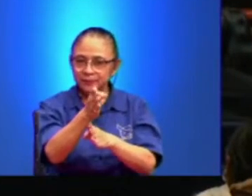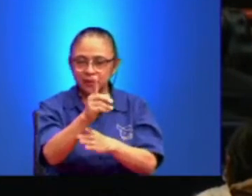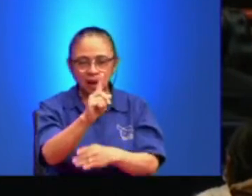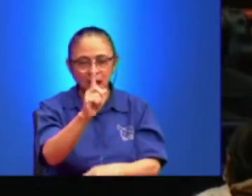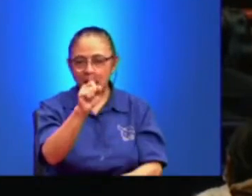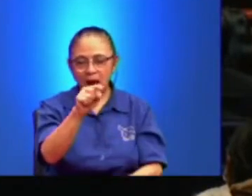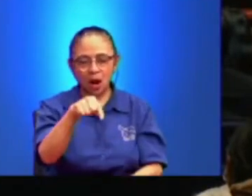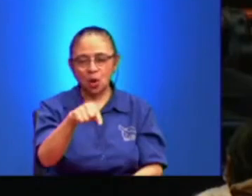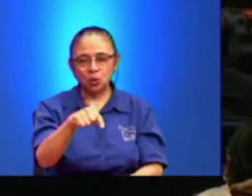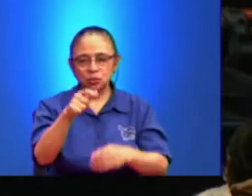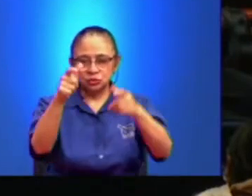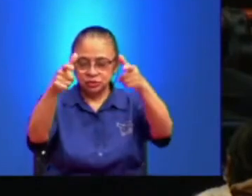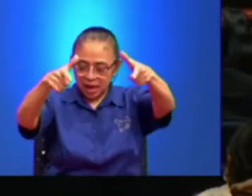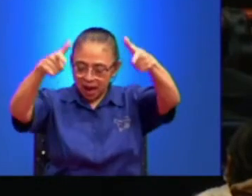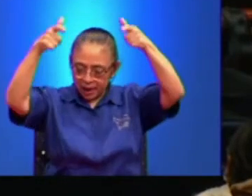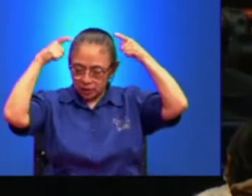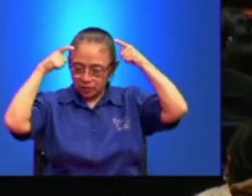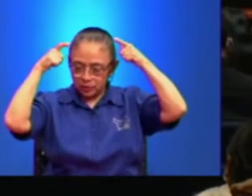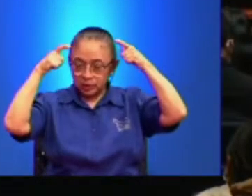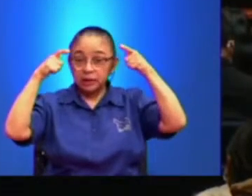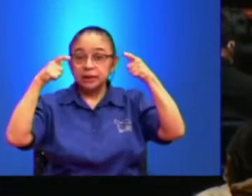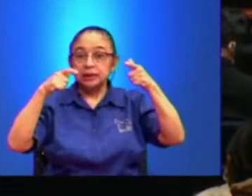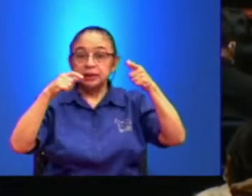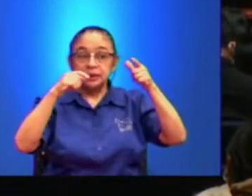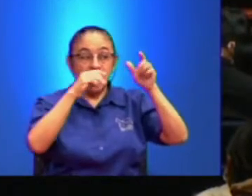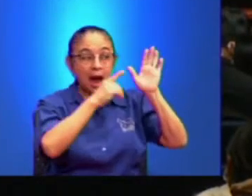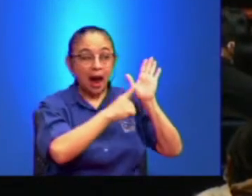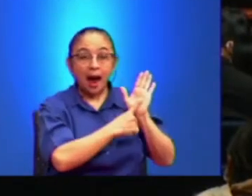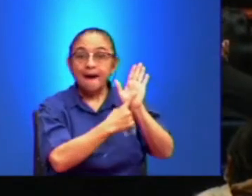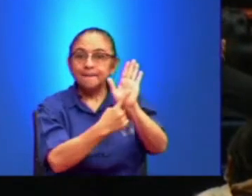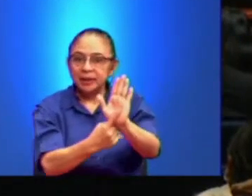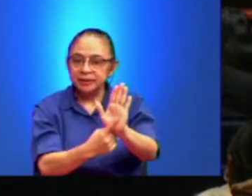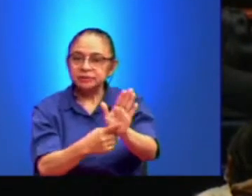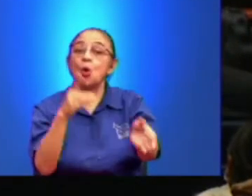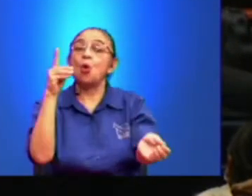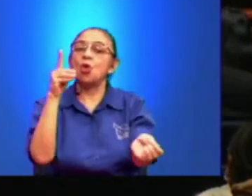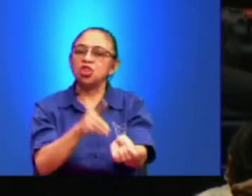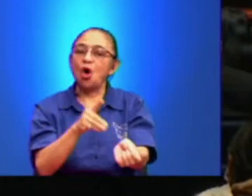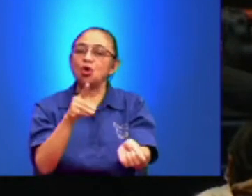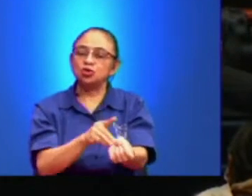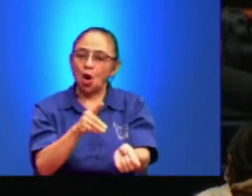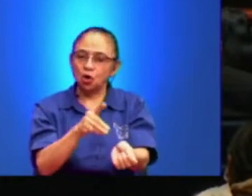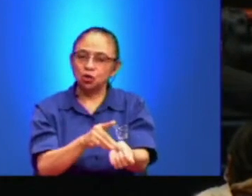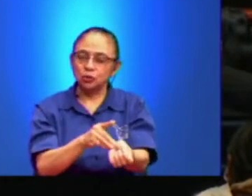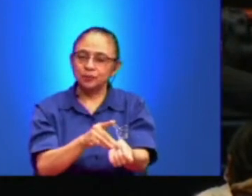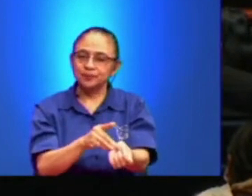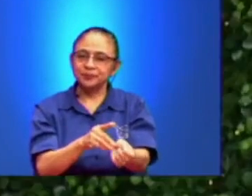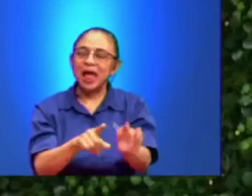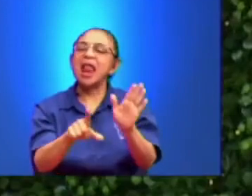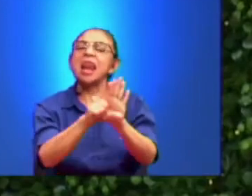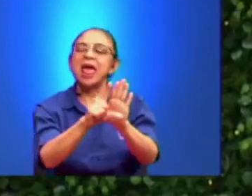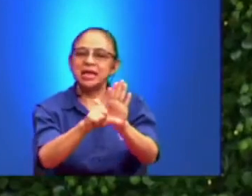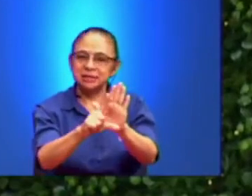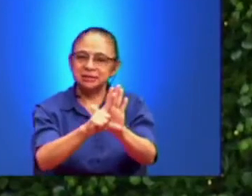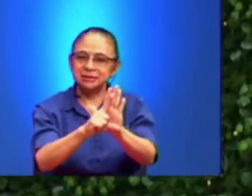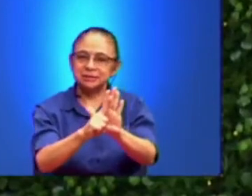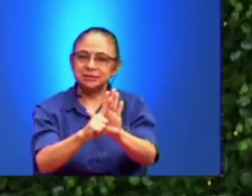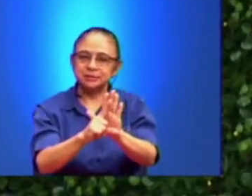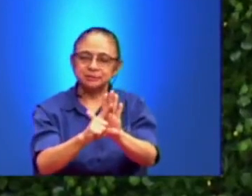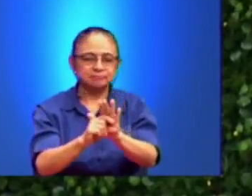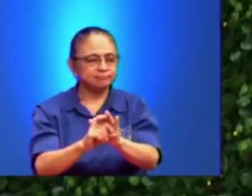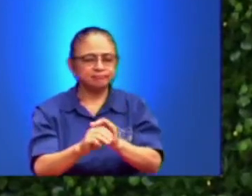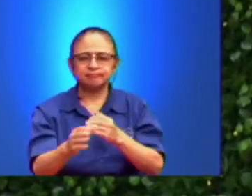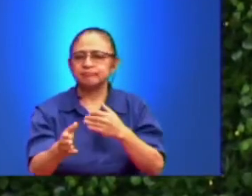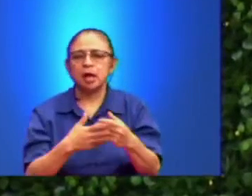y de repente aparece un hombre famoso doctor en derecho en algunas de las